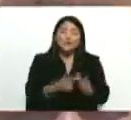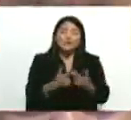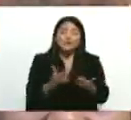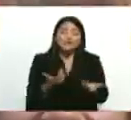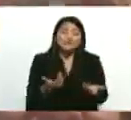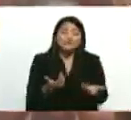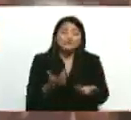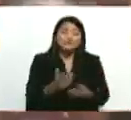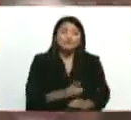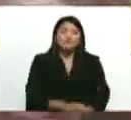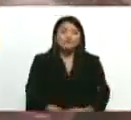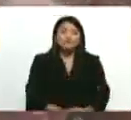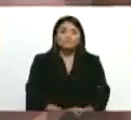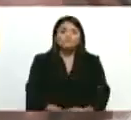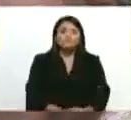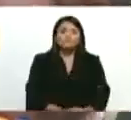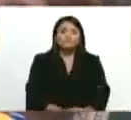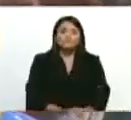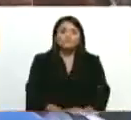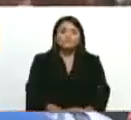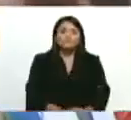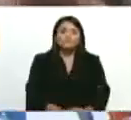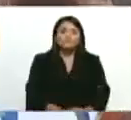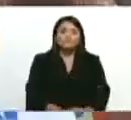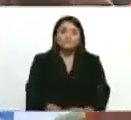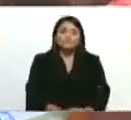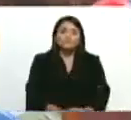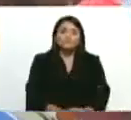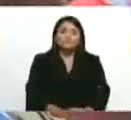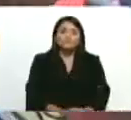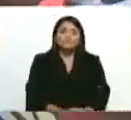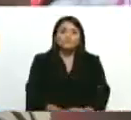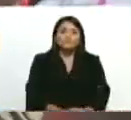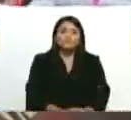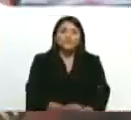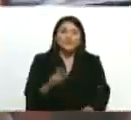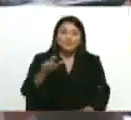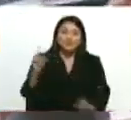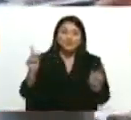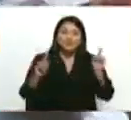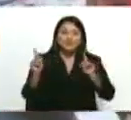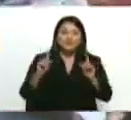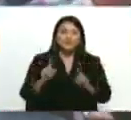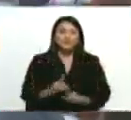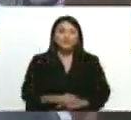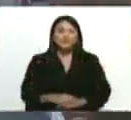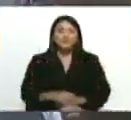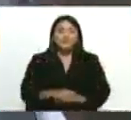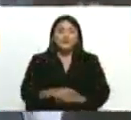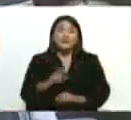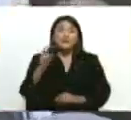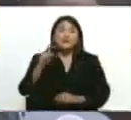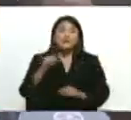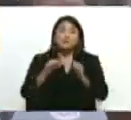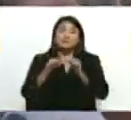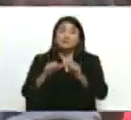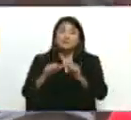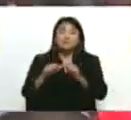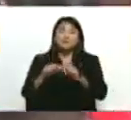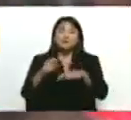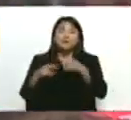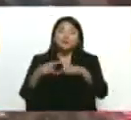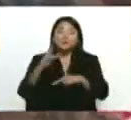hermano José Alejandro, compañero, compañero Suárez, mantener a la revolución bolivariana